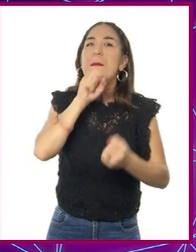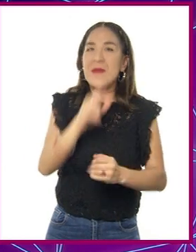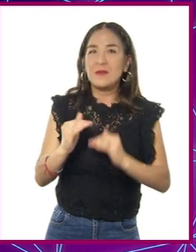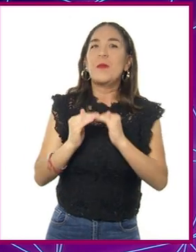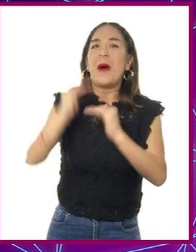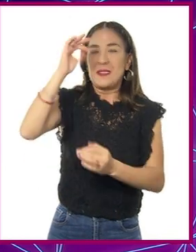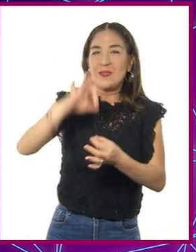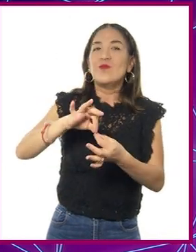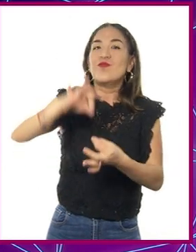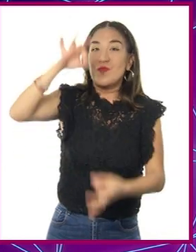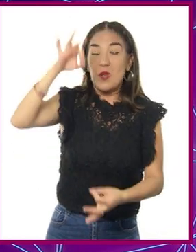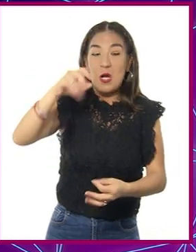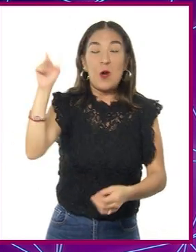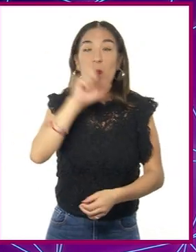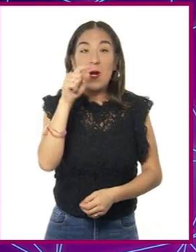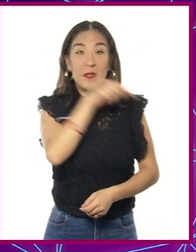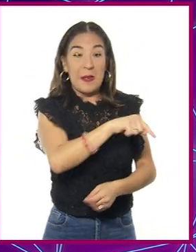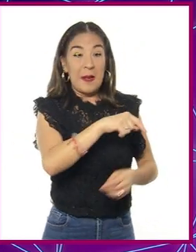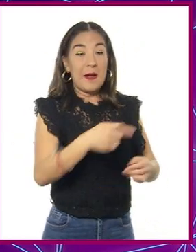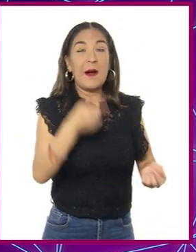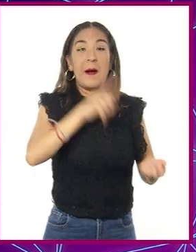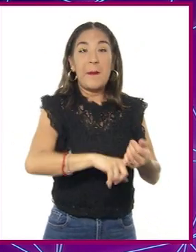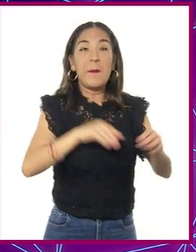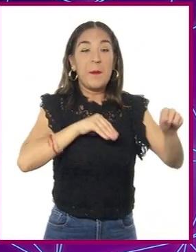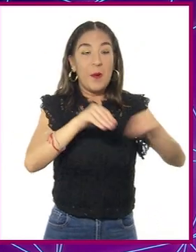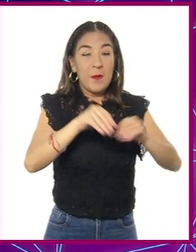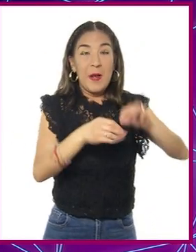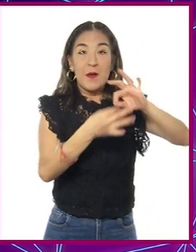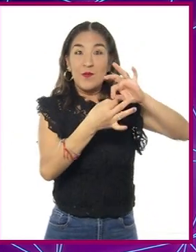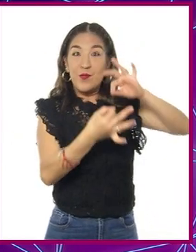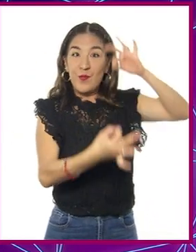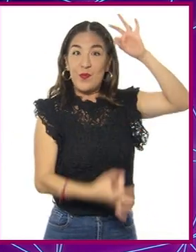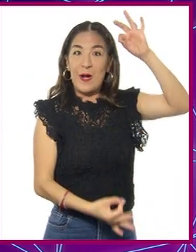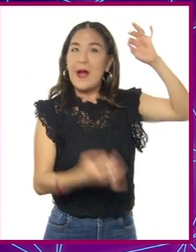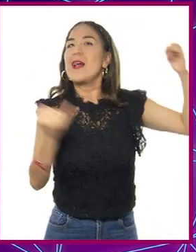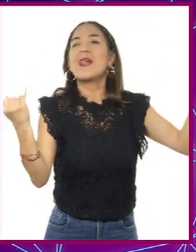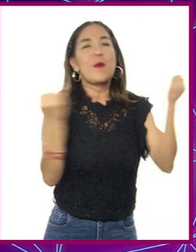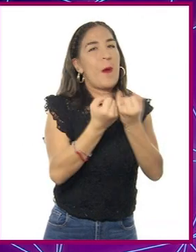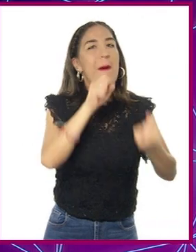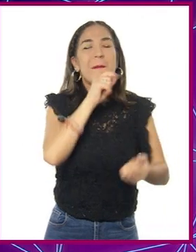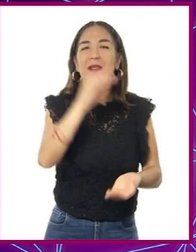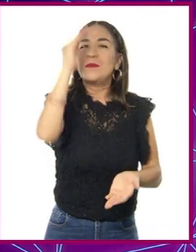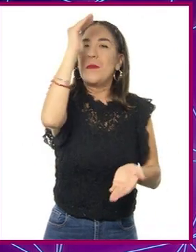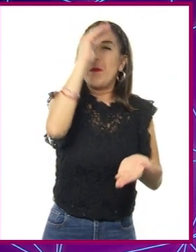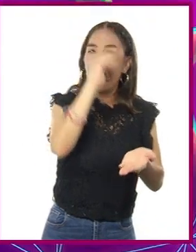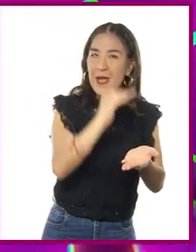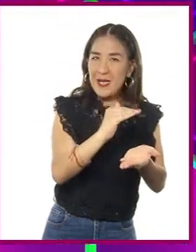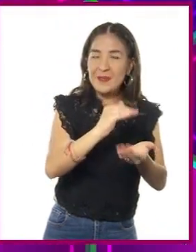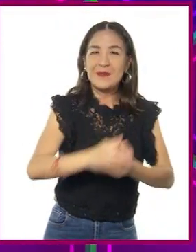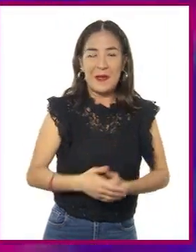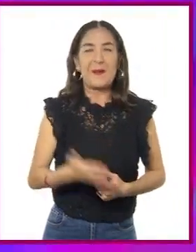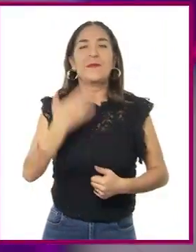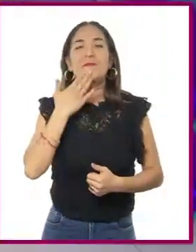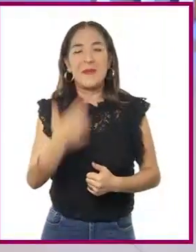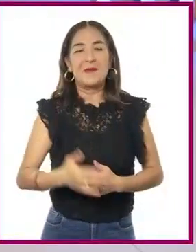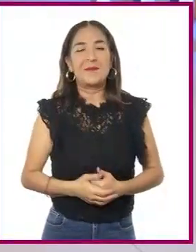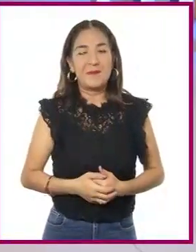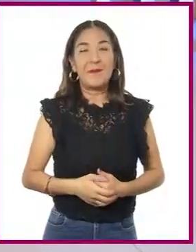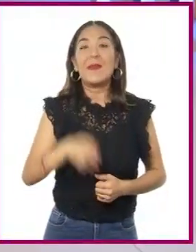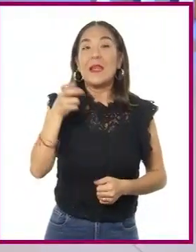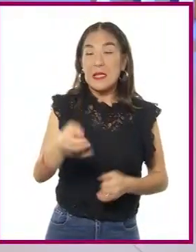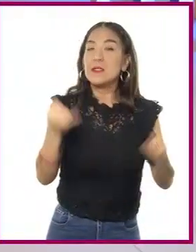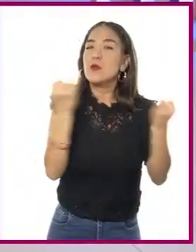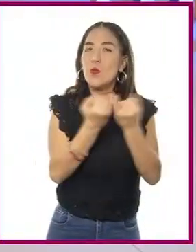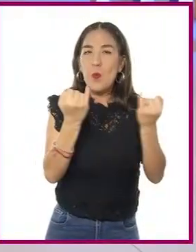fuerza disminuye, la longitud del alargamiento disminuye. Excelente, Leslie. Asimismo, la